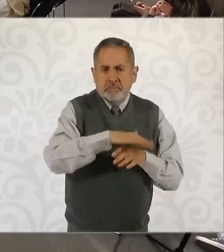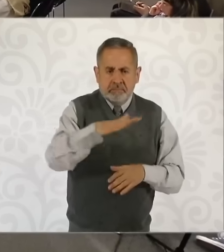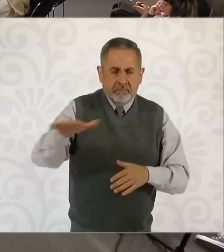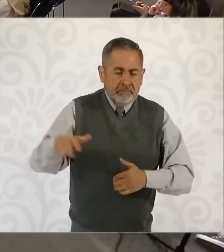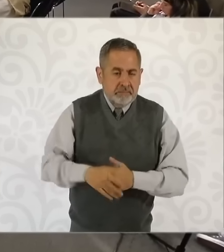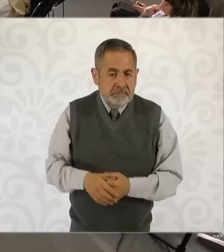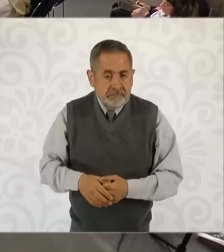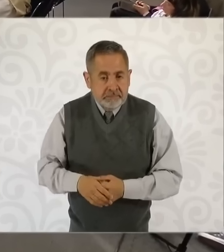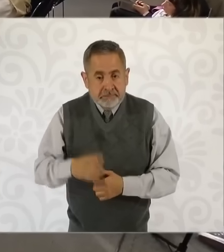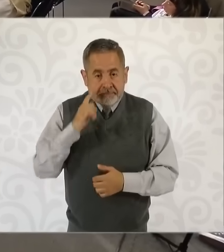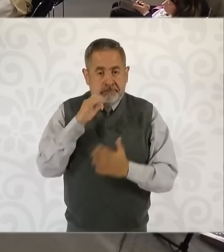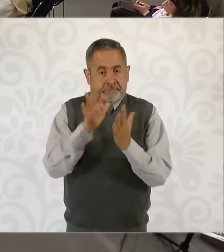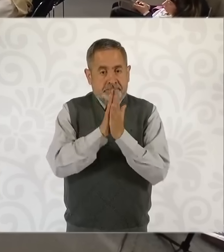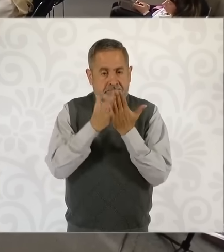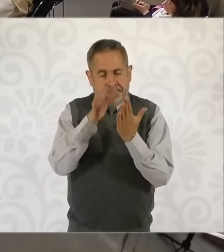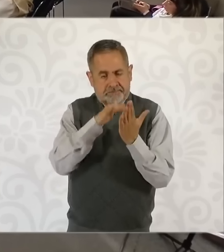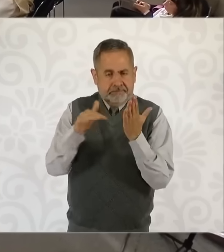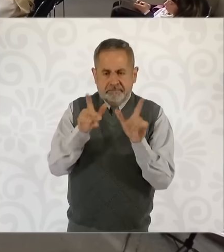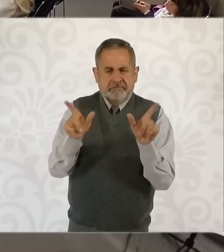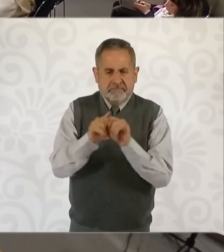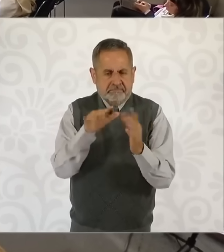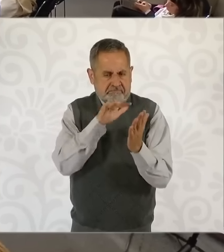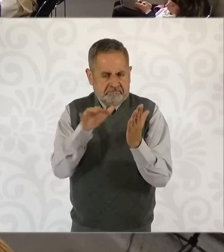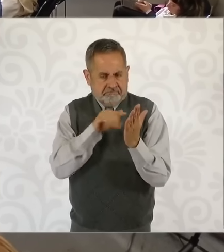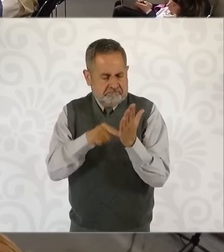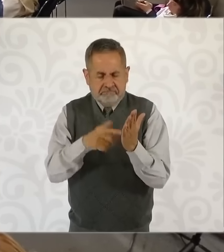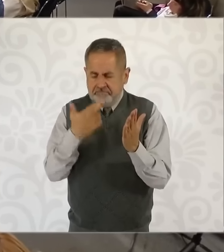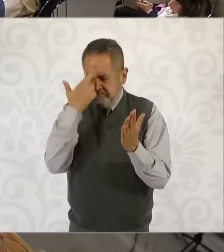un texto que me gustaría leerle rápidamente